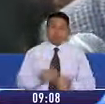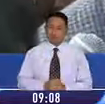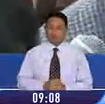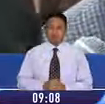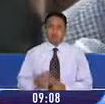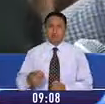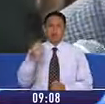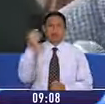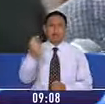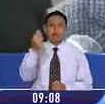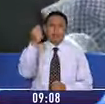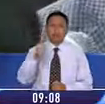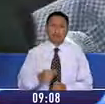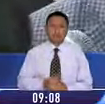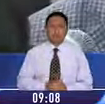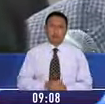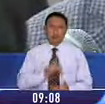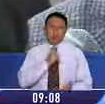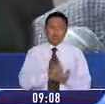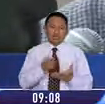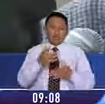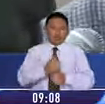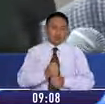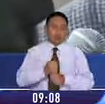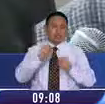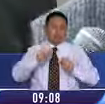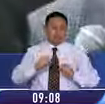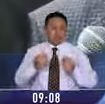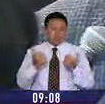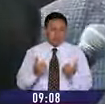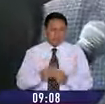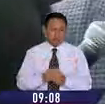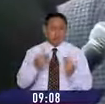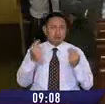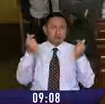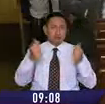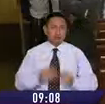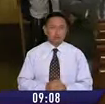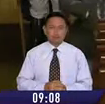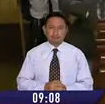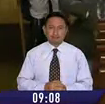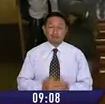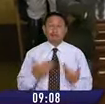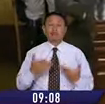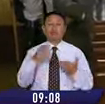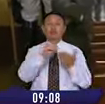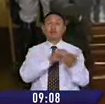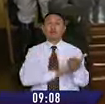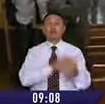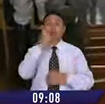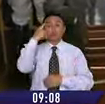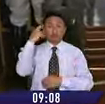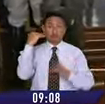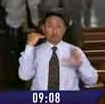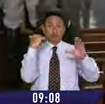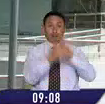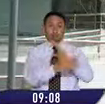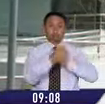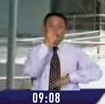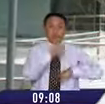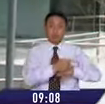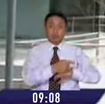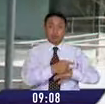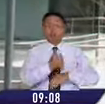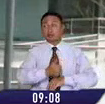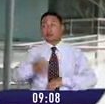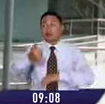pública tiene que ser contratada ciertamente con las seguridades y de manera eficiente, pero tiene que ser rápido. Todo proyecto que remite el gobierno a través de decretos